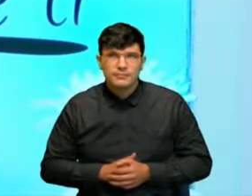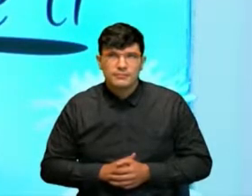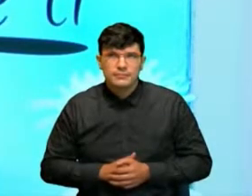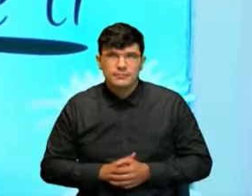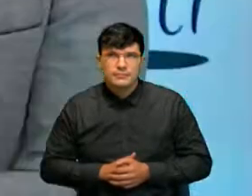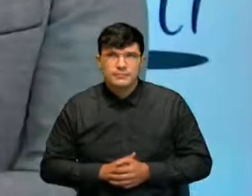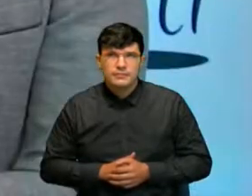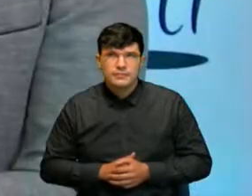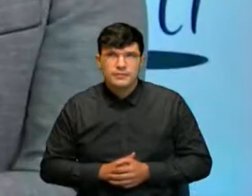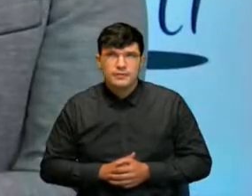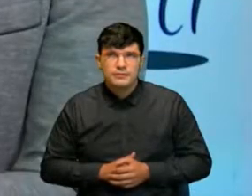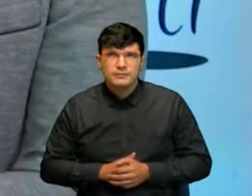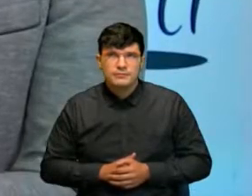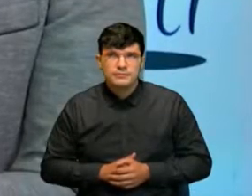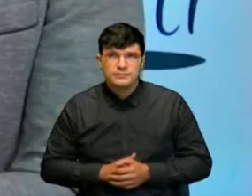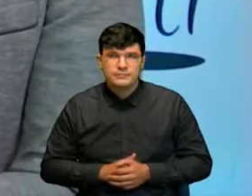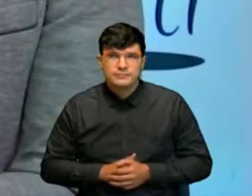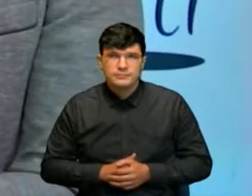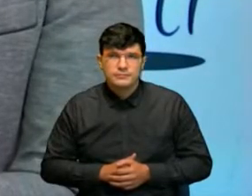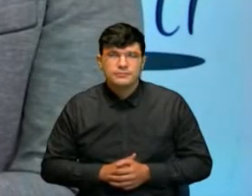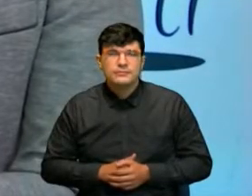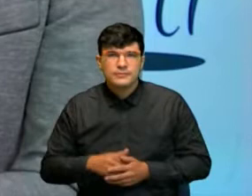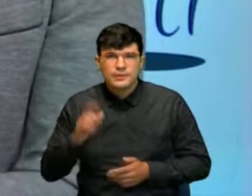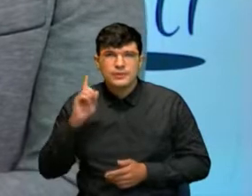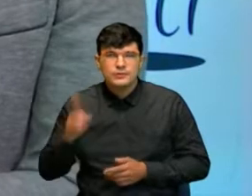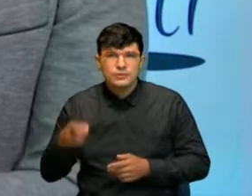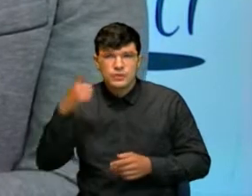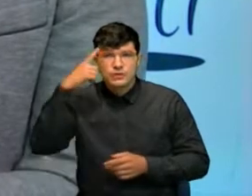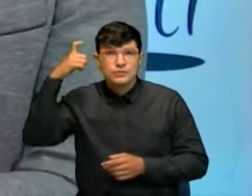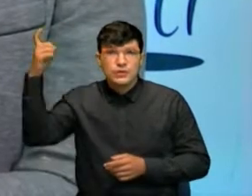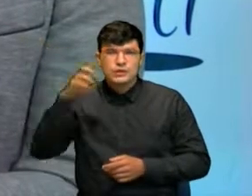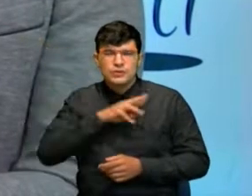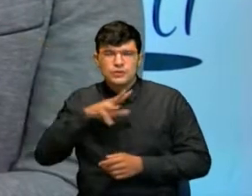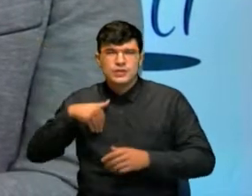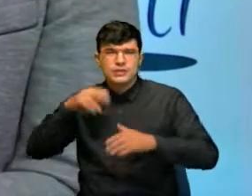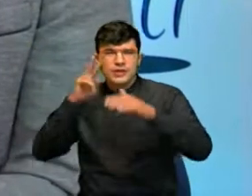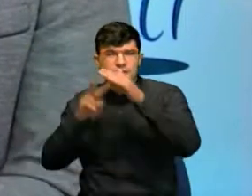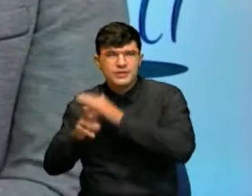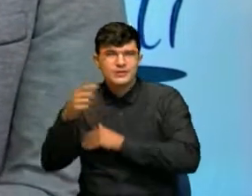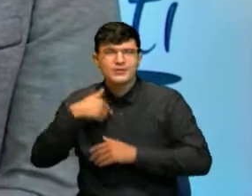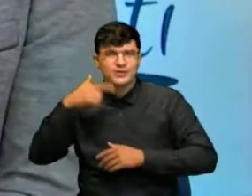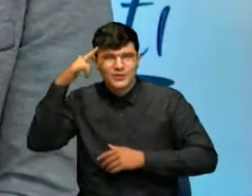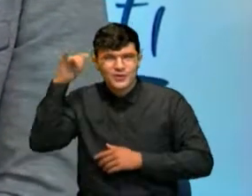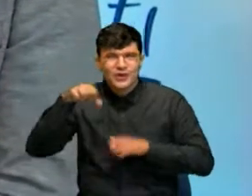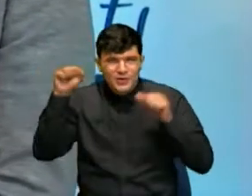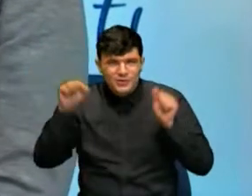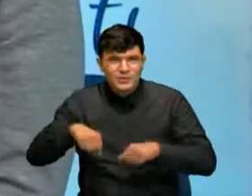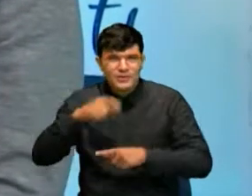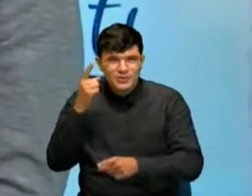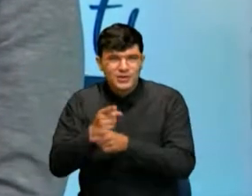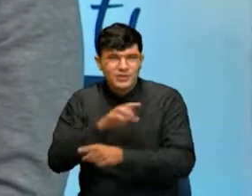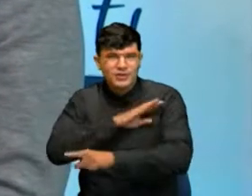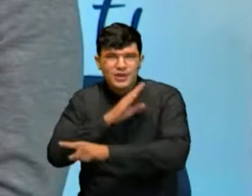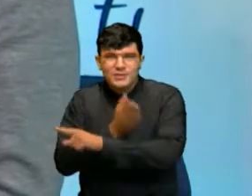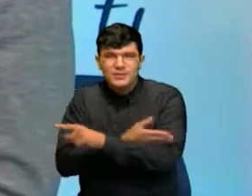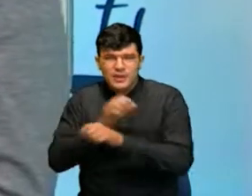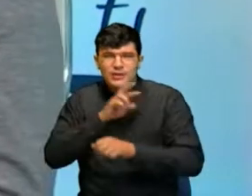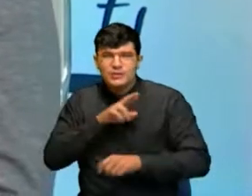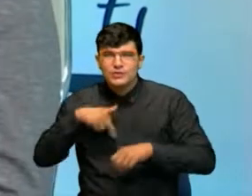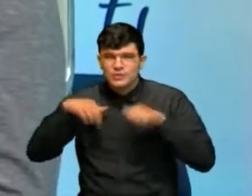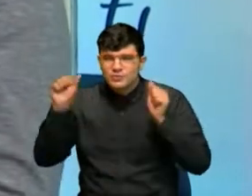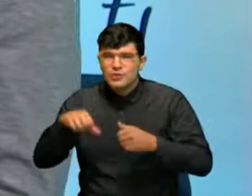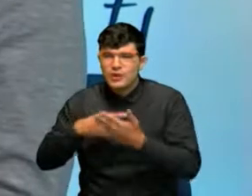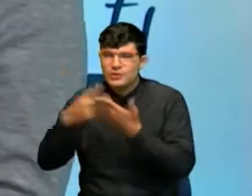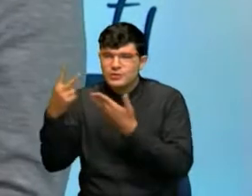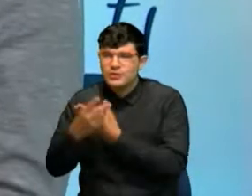y, por qué no pensar, en el mundo entero. Creo que es un sueño, es nuestra visión, y creo que ese objetivo es realizable en los próximos años. Muy bien. ¿Cómo lo han